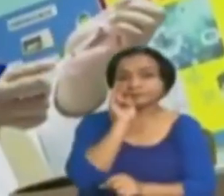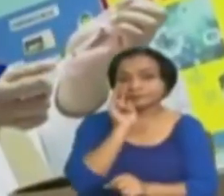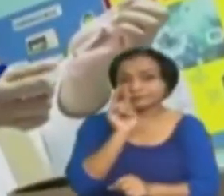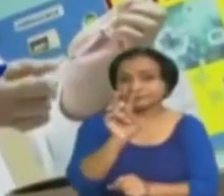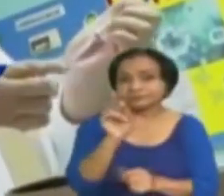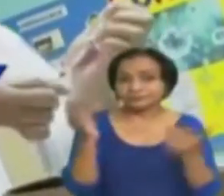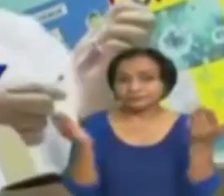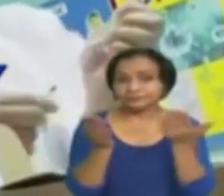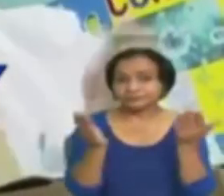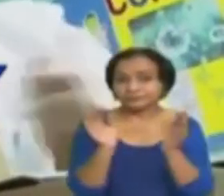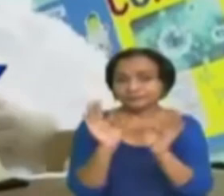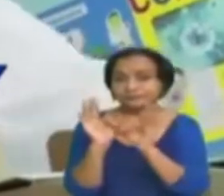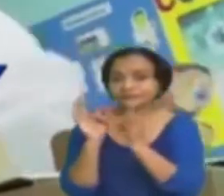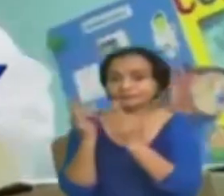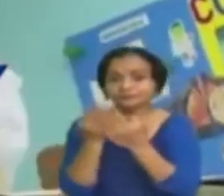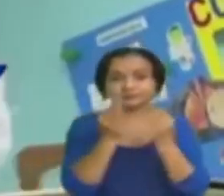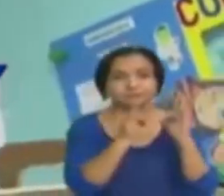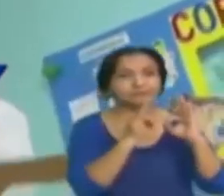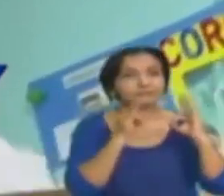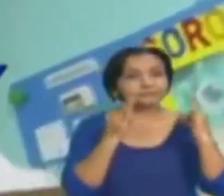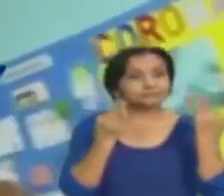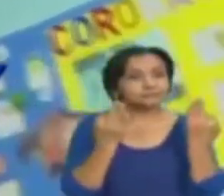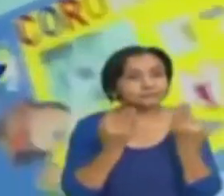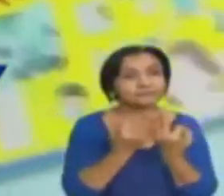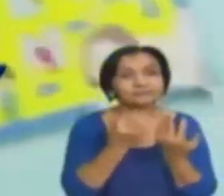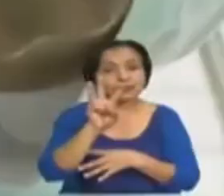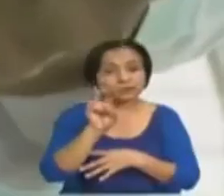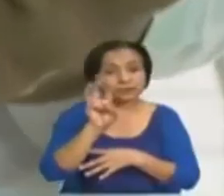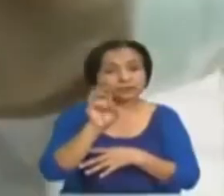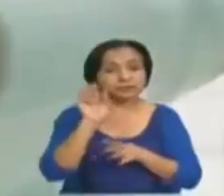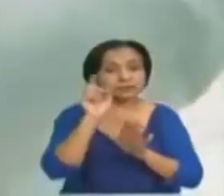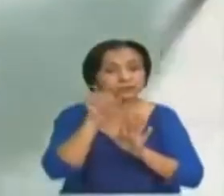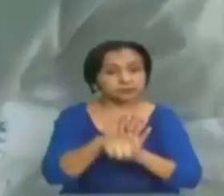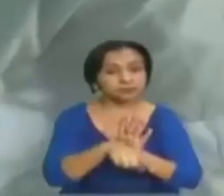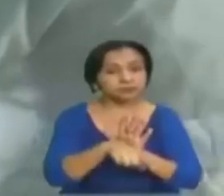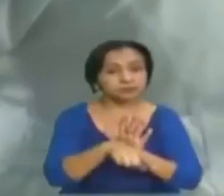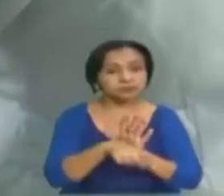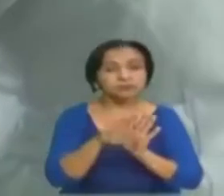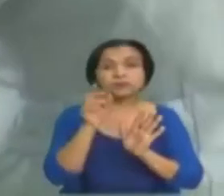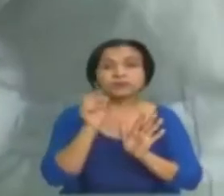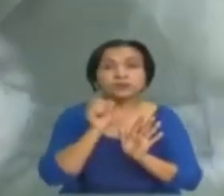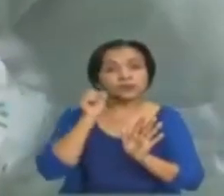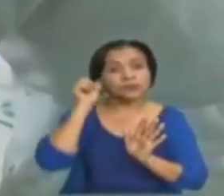y Tola. Así cierra la primera semana de inoculación de la segunda dosis de la